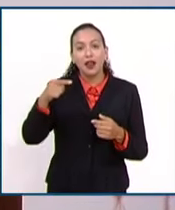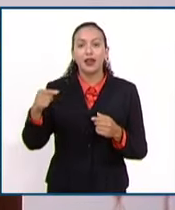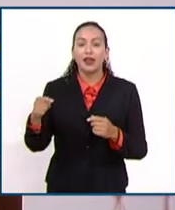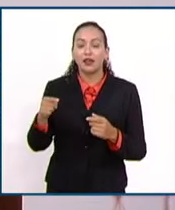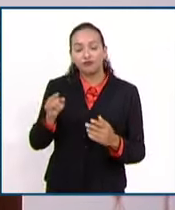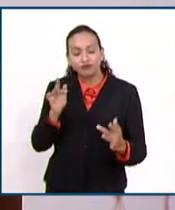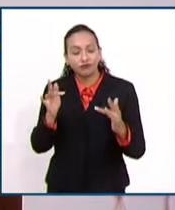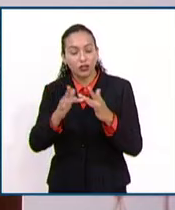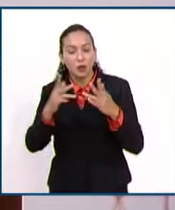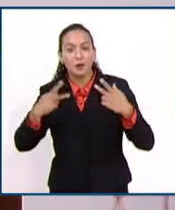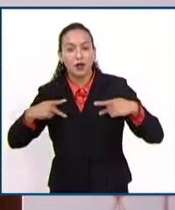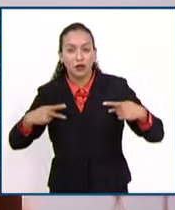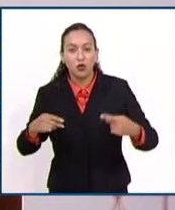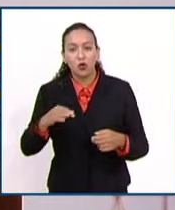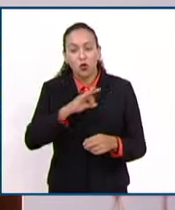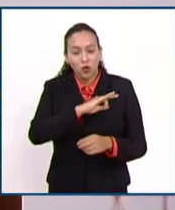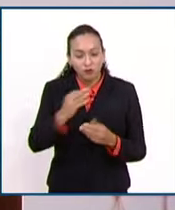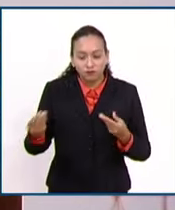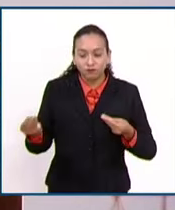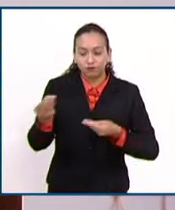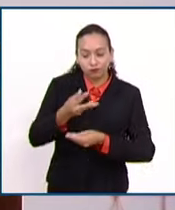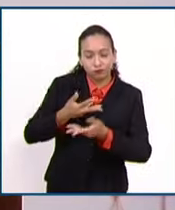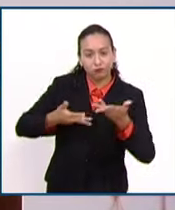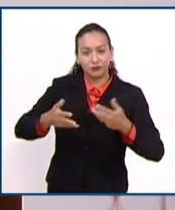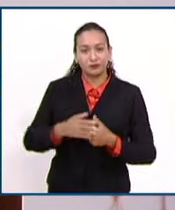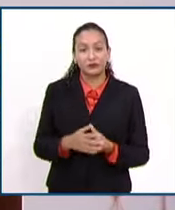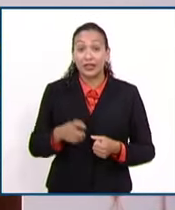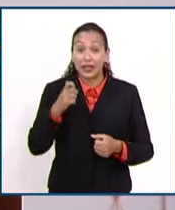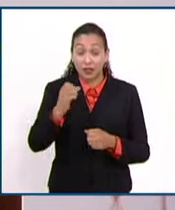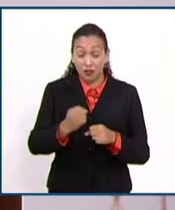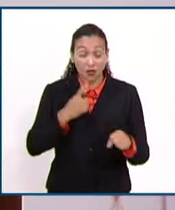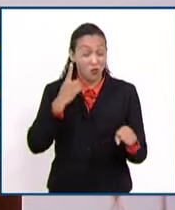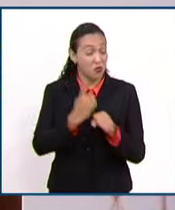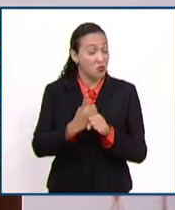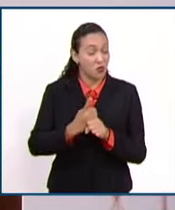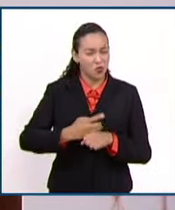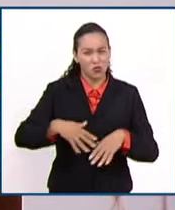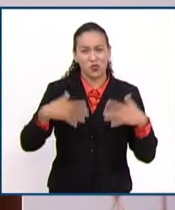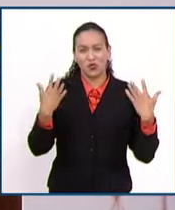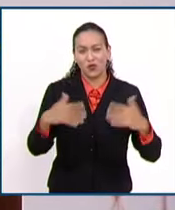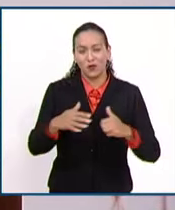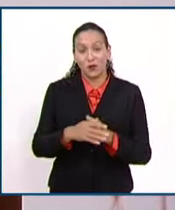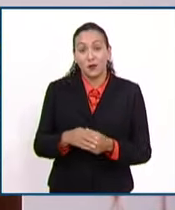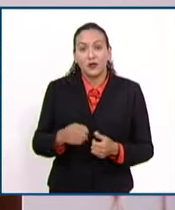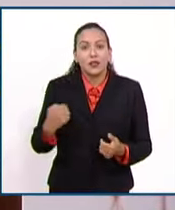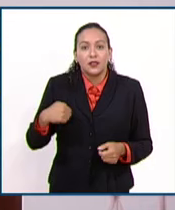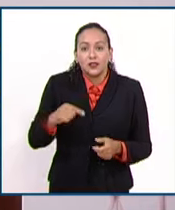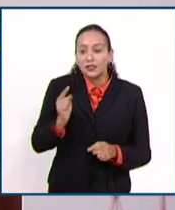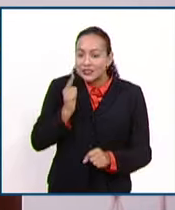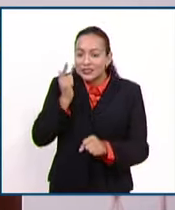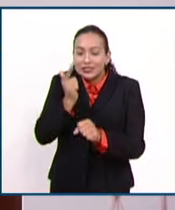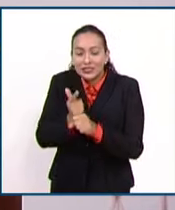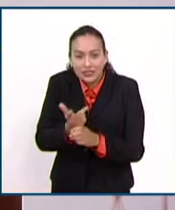sociedad. Este encuentro regional representa una oportunidad única de identificar de manera amplia